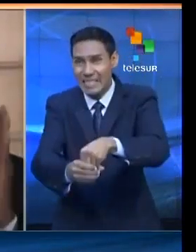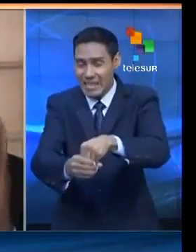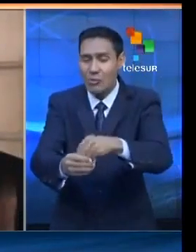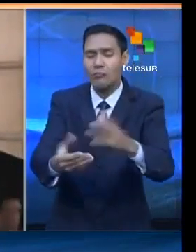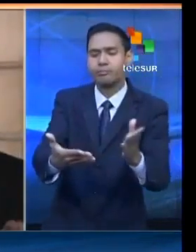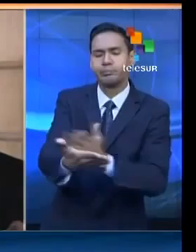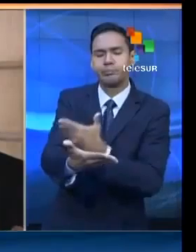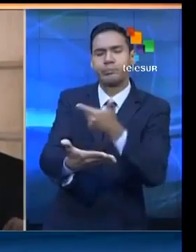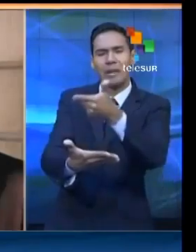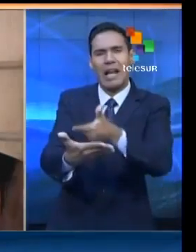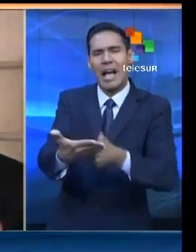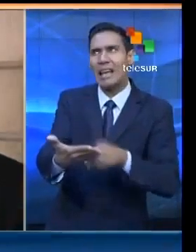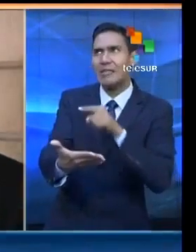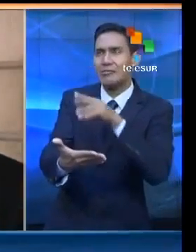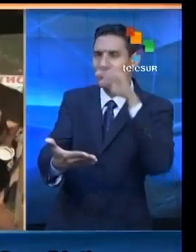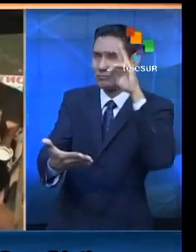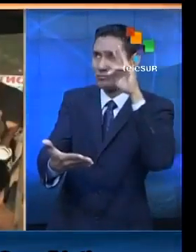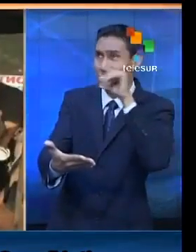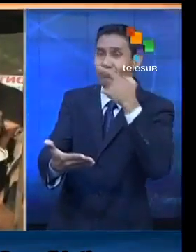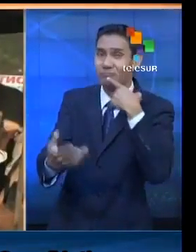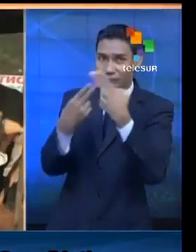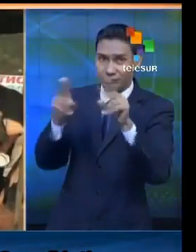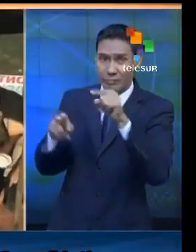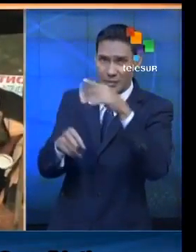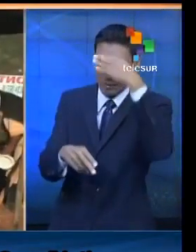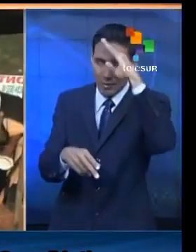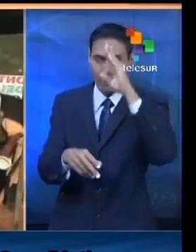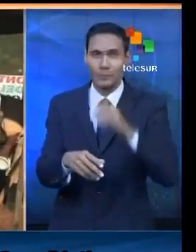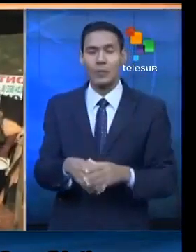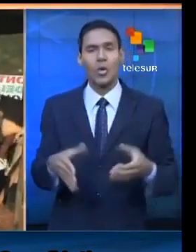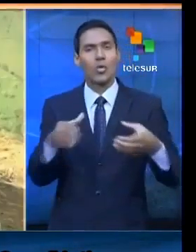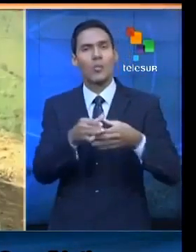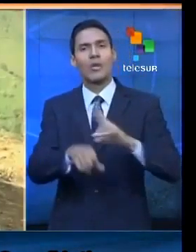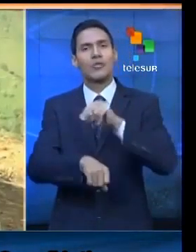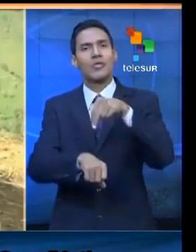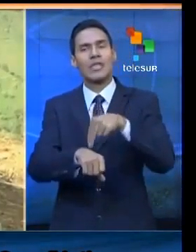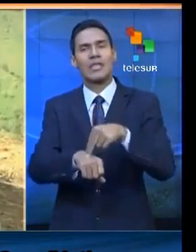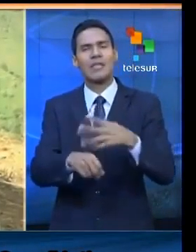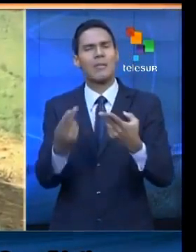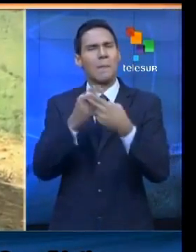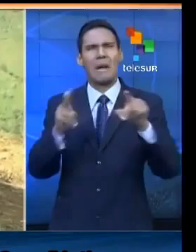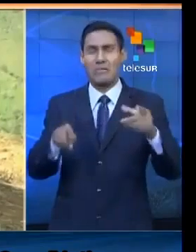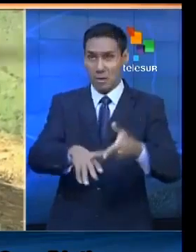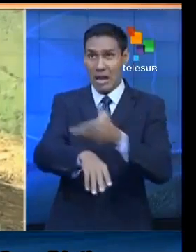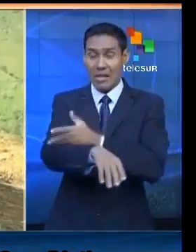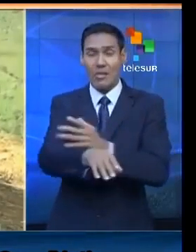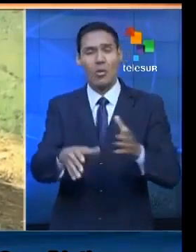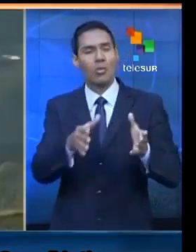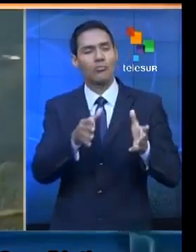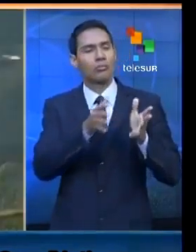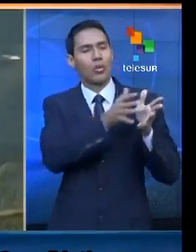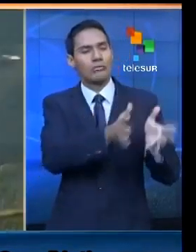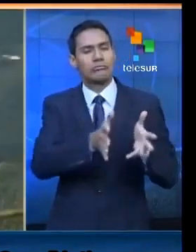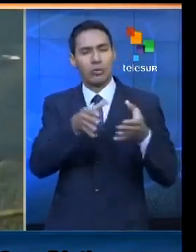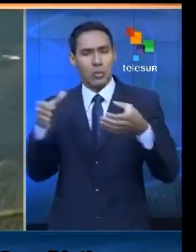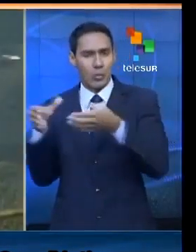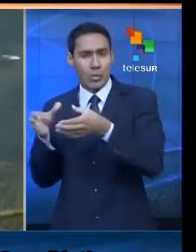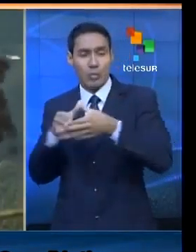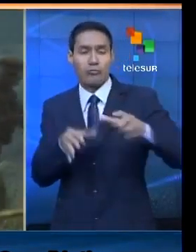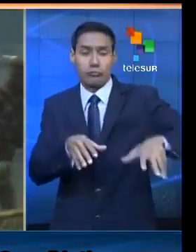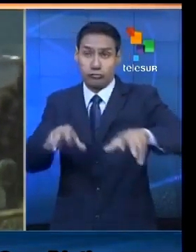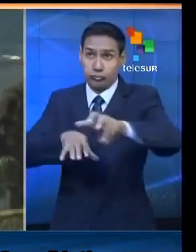del posconflicto en el país. El Consejo Nacional de Paz es el preámbulo para la creación de consejos regionales que permitirán poner